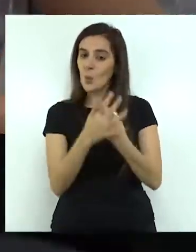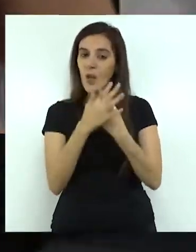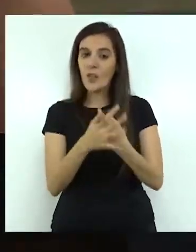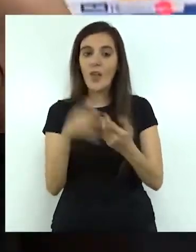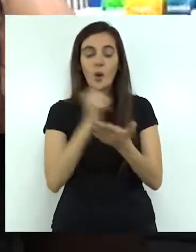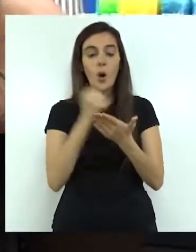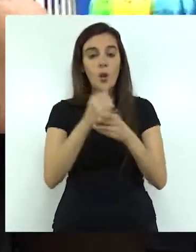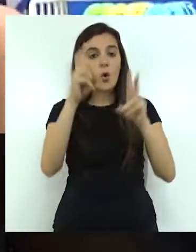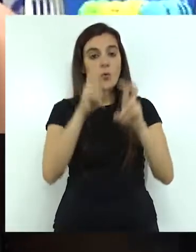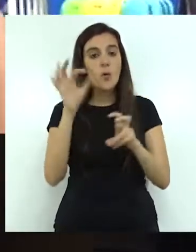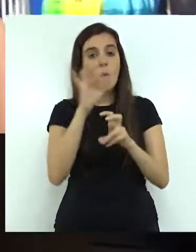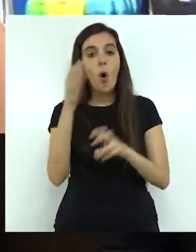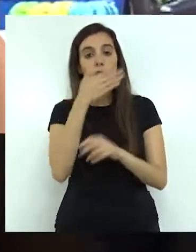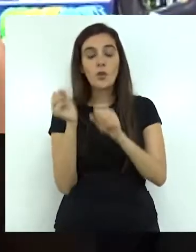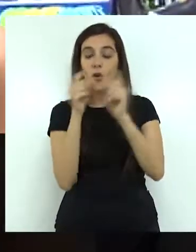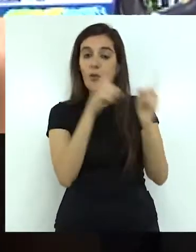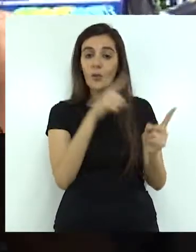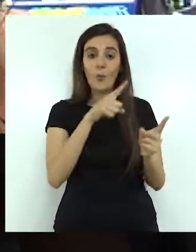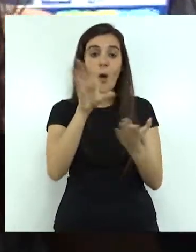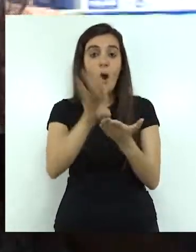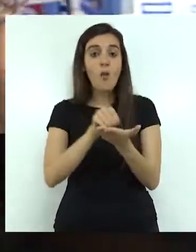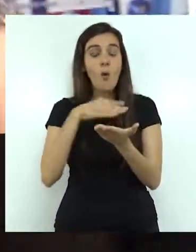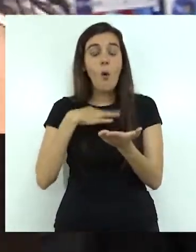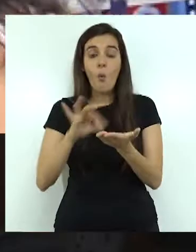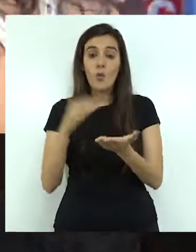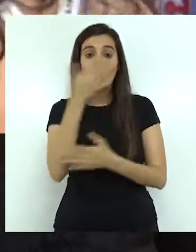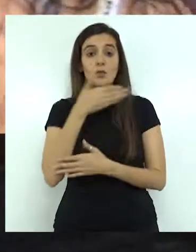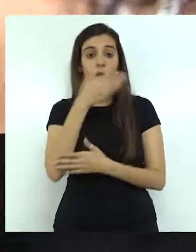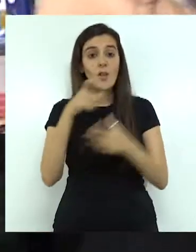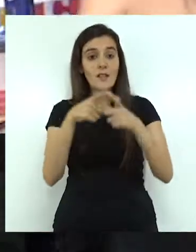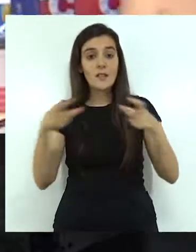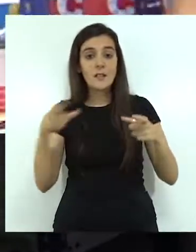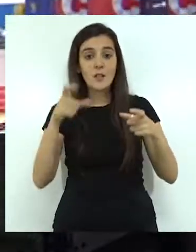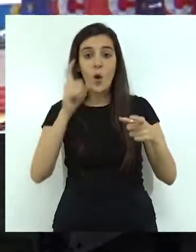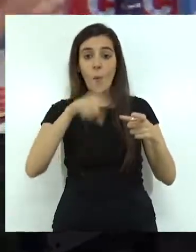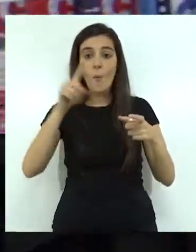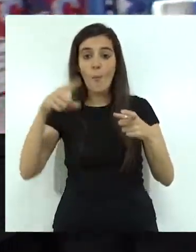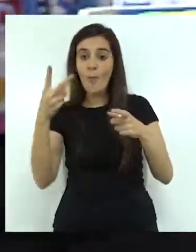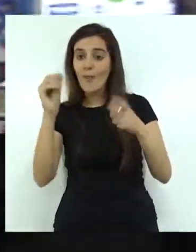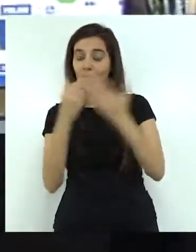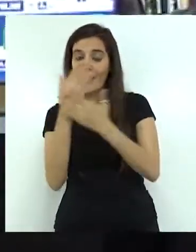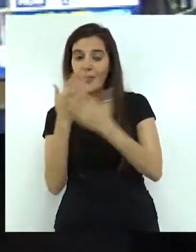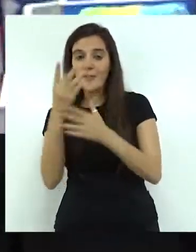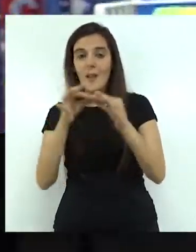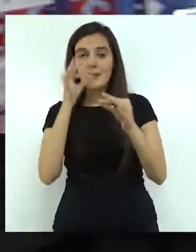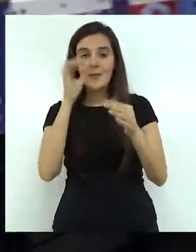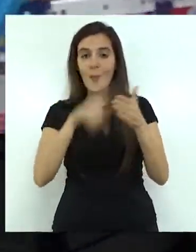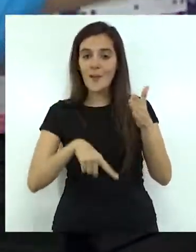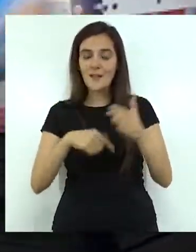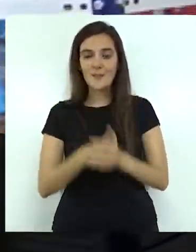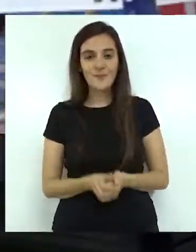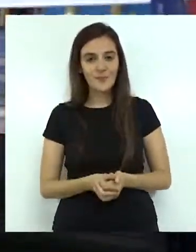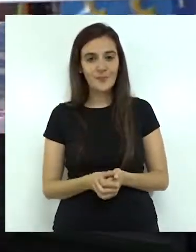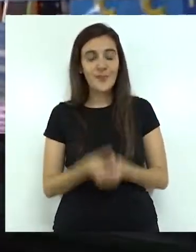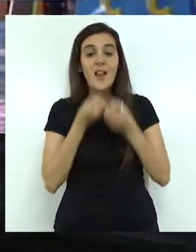podrán recoger en su colegio el cheque-libro en los primeros 20 días del mes de septiembre la información completa de la